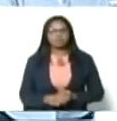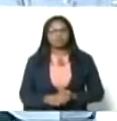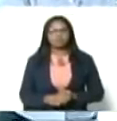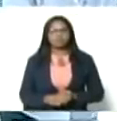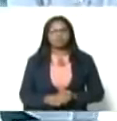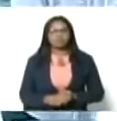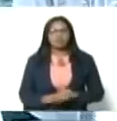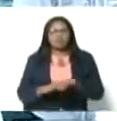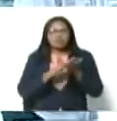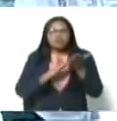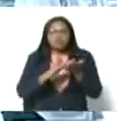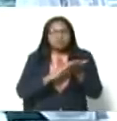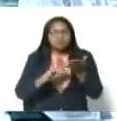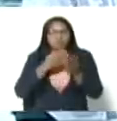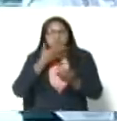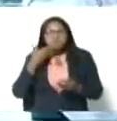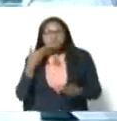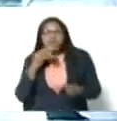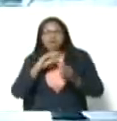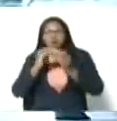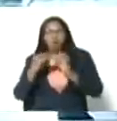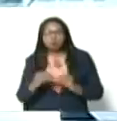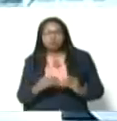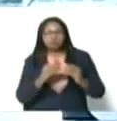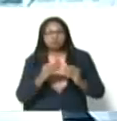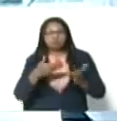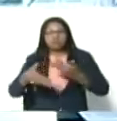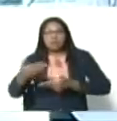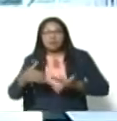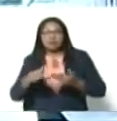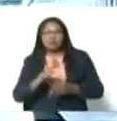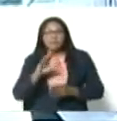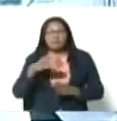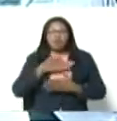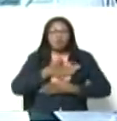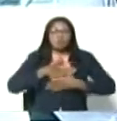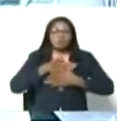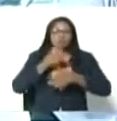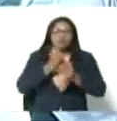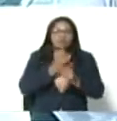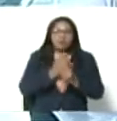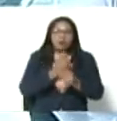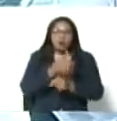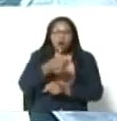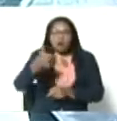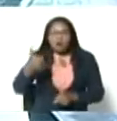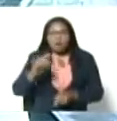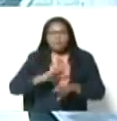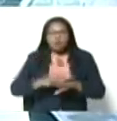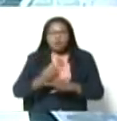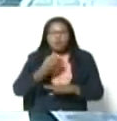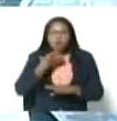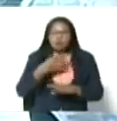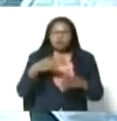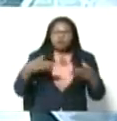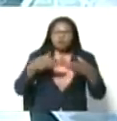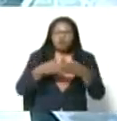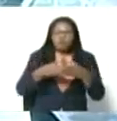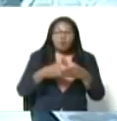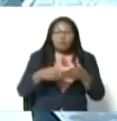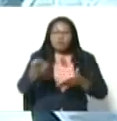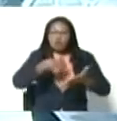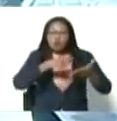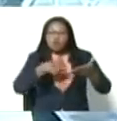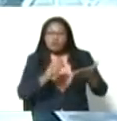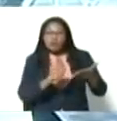La mejoría del servicio. Y la mejoría de las condiciones laborales. Porque buena parte del contrato colectivo